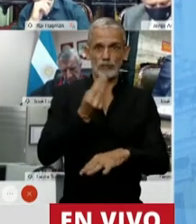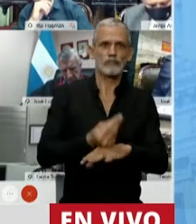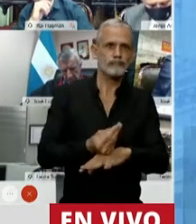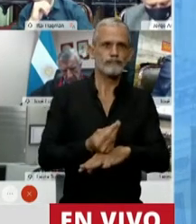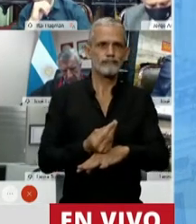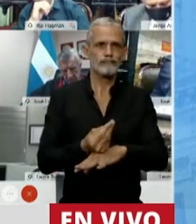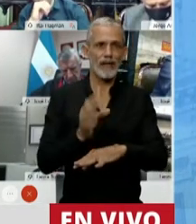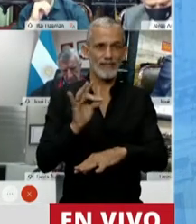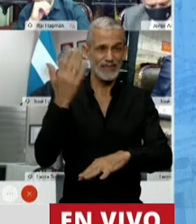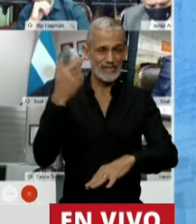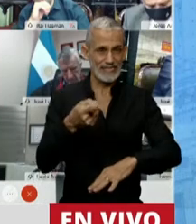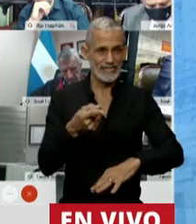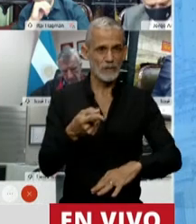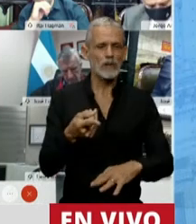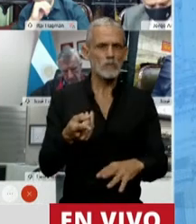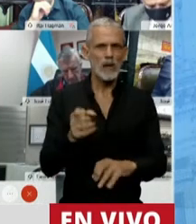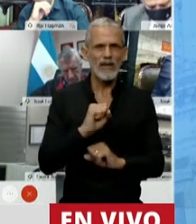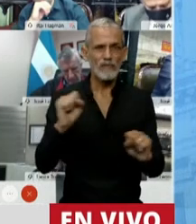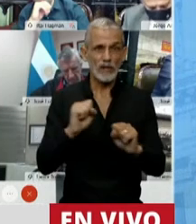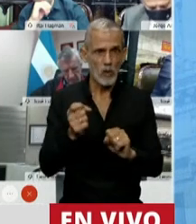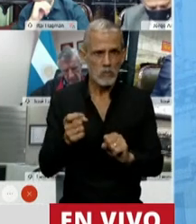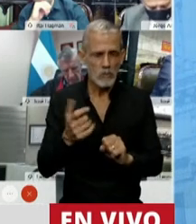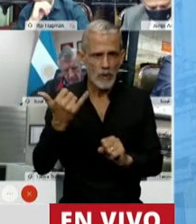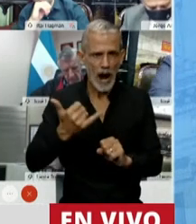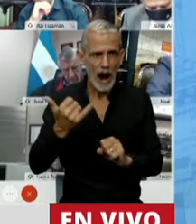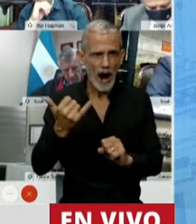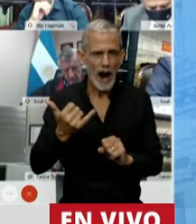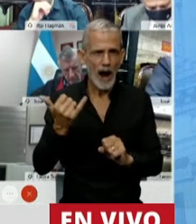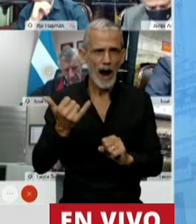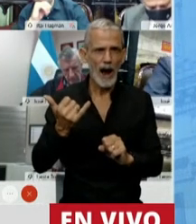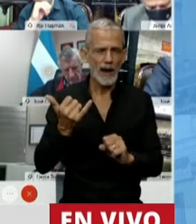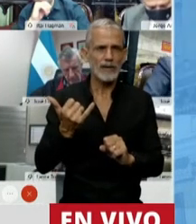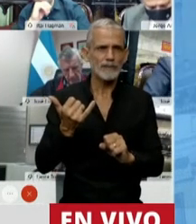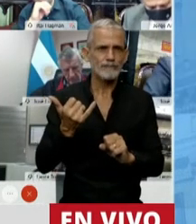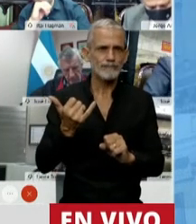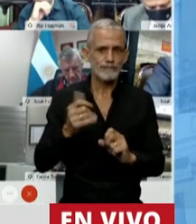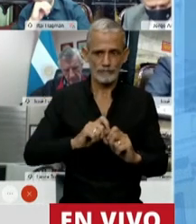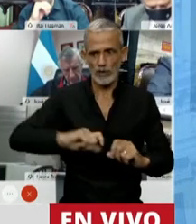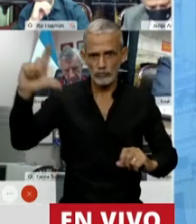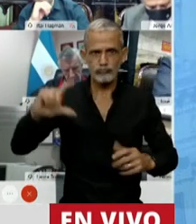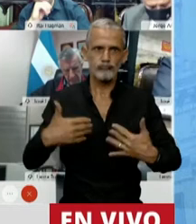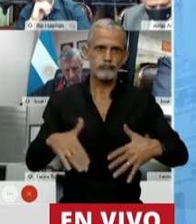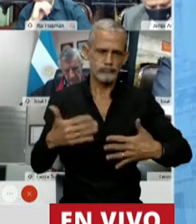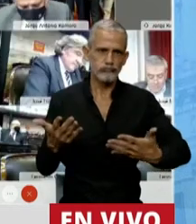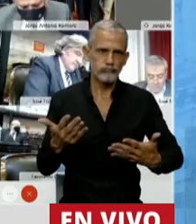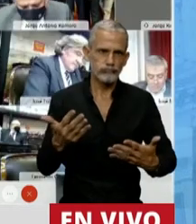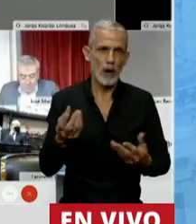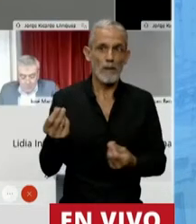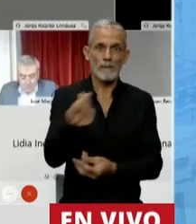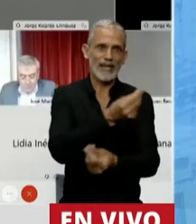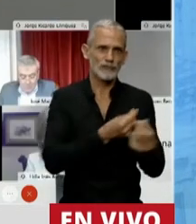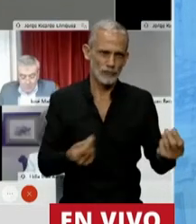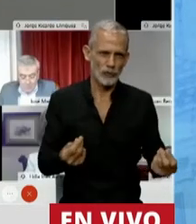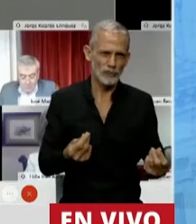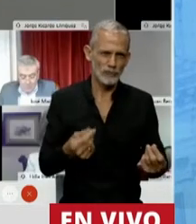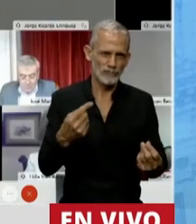la presidencia, esto lógicamente se produce un incremento a los índices del precio del consumidor.